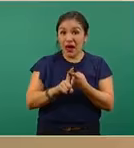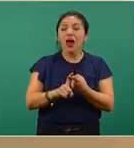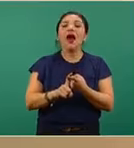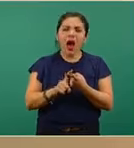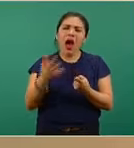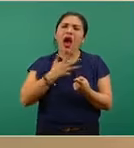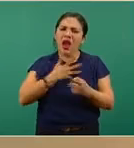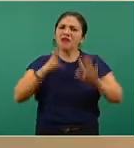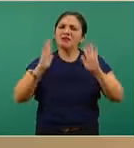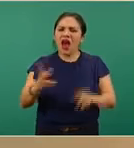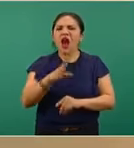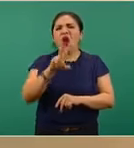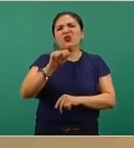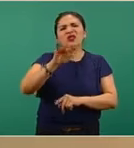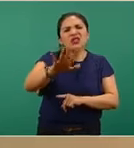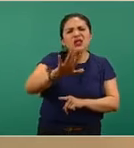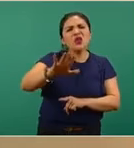logra